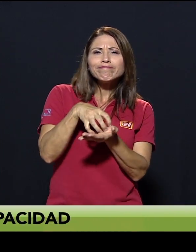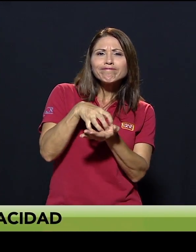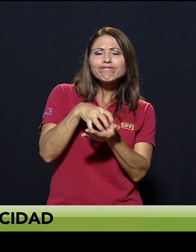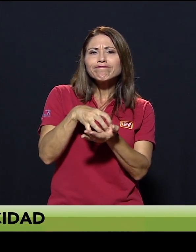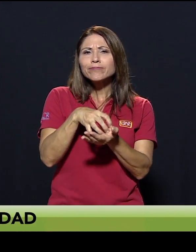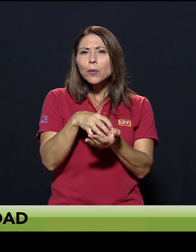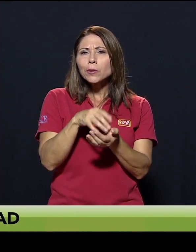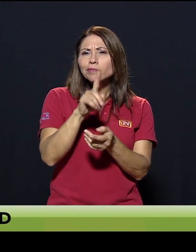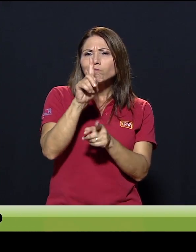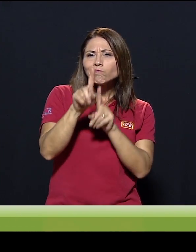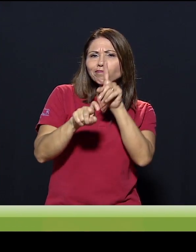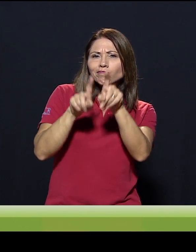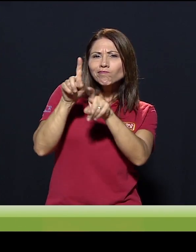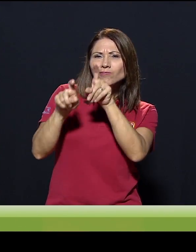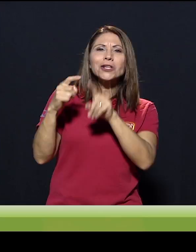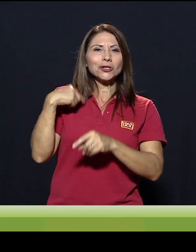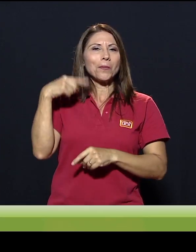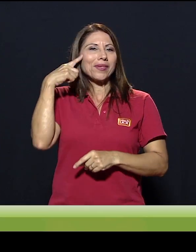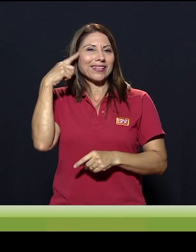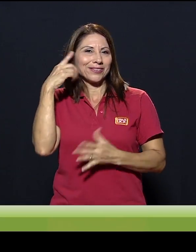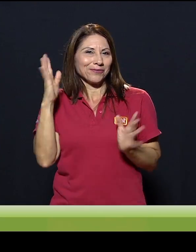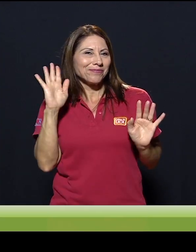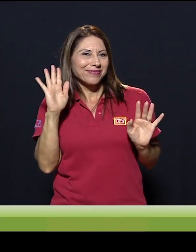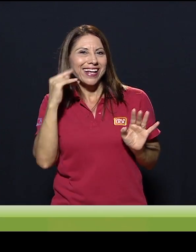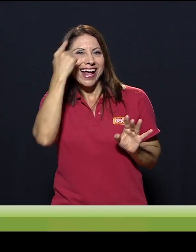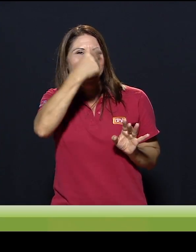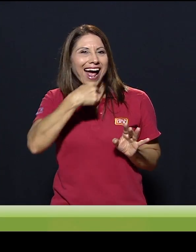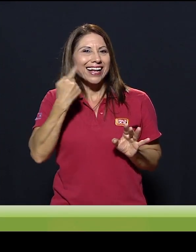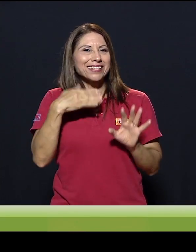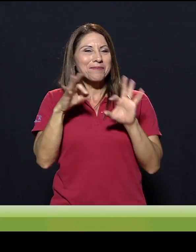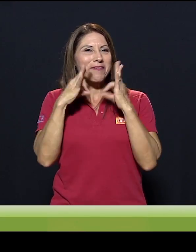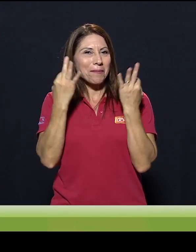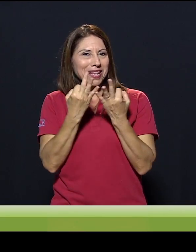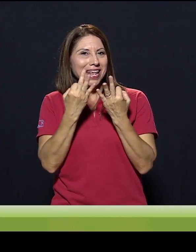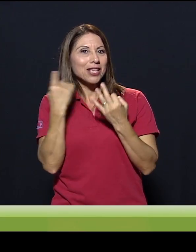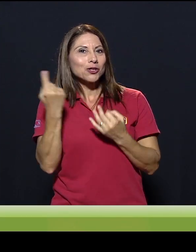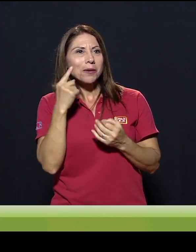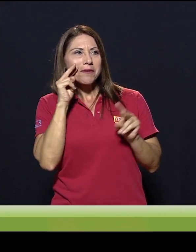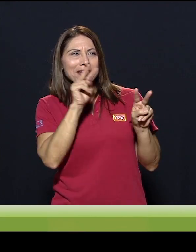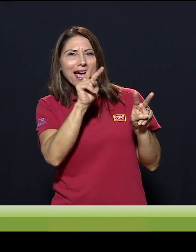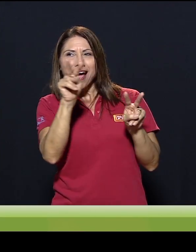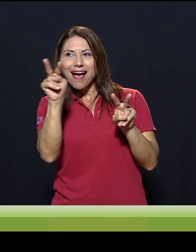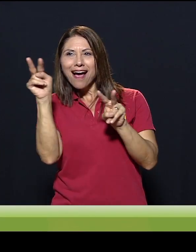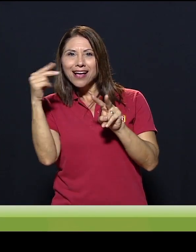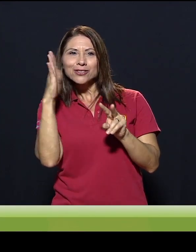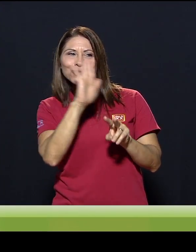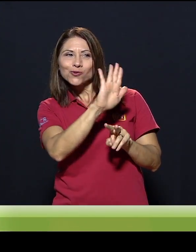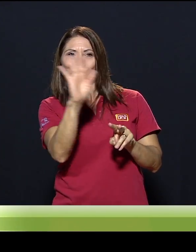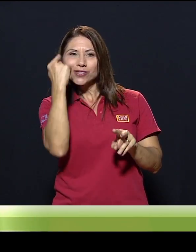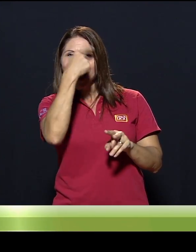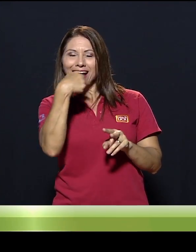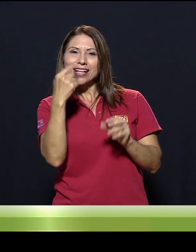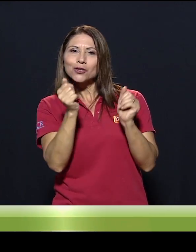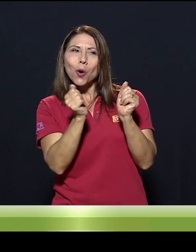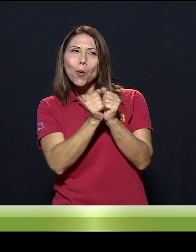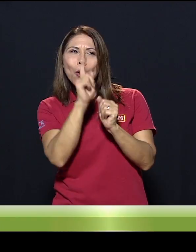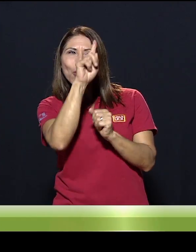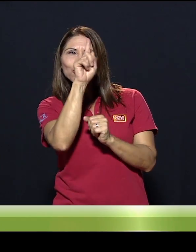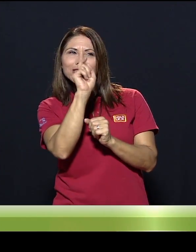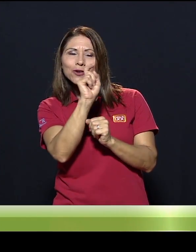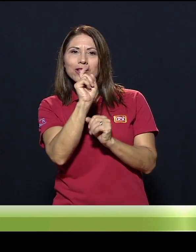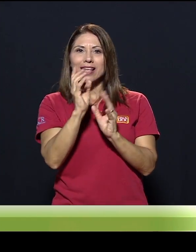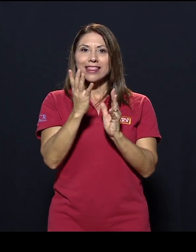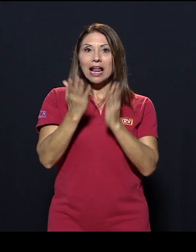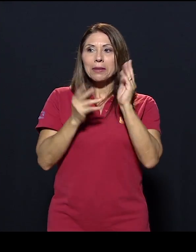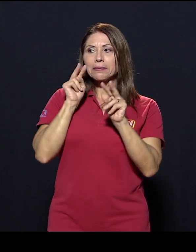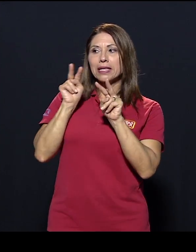de interrogación, ¿verdad? Yo me imagino, ¿verdad?, en las caras de la familia, yo siempre les veía un signo de interrogación, por lo